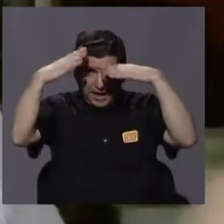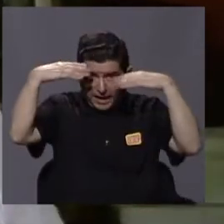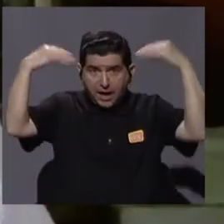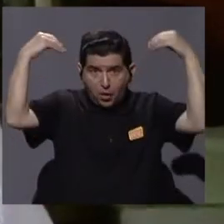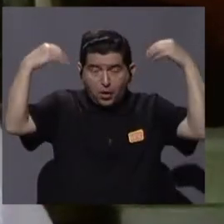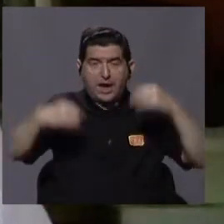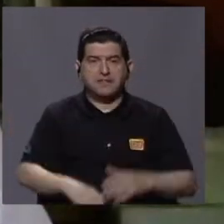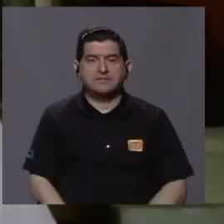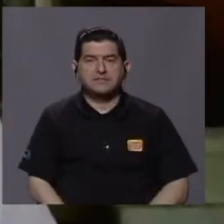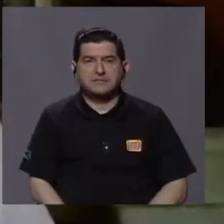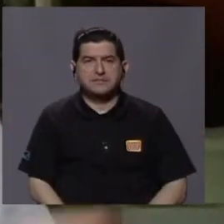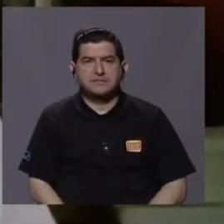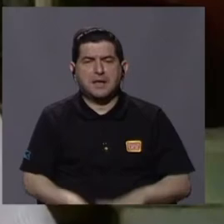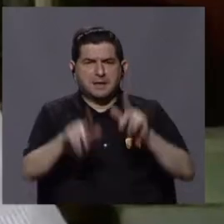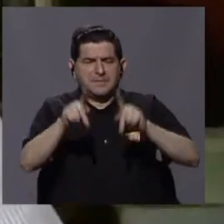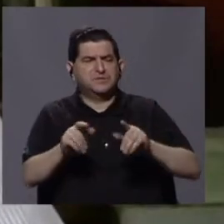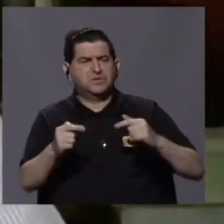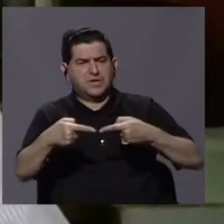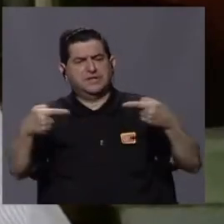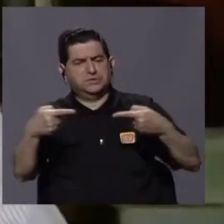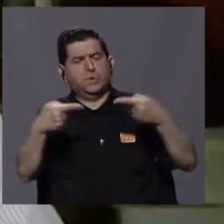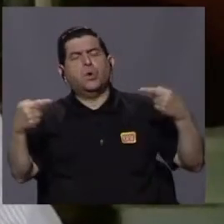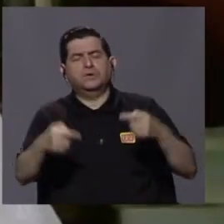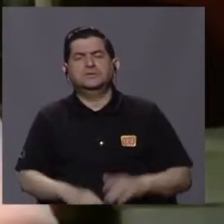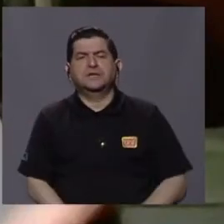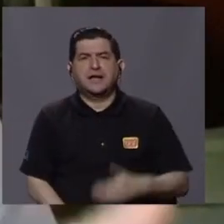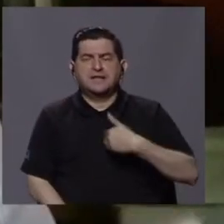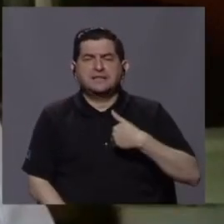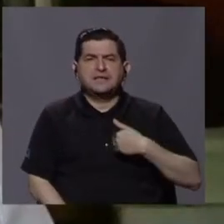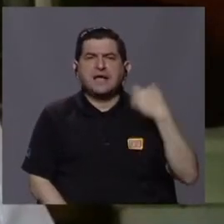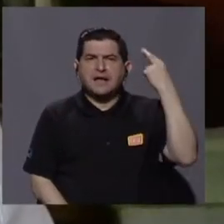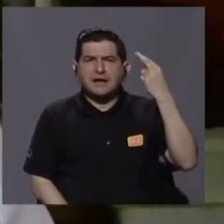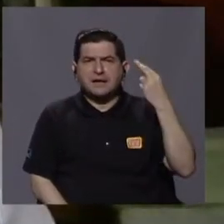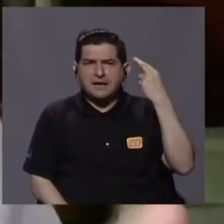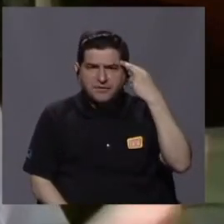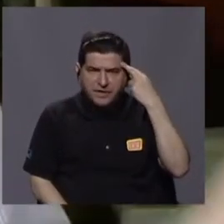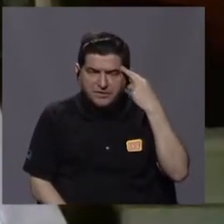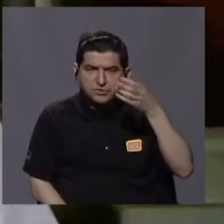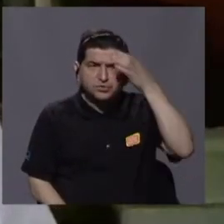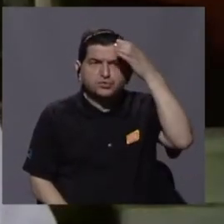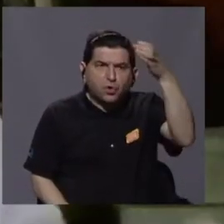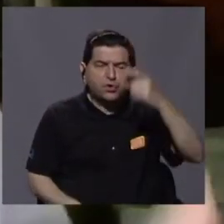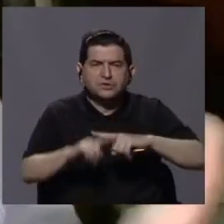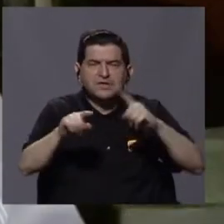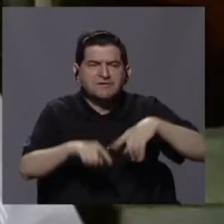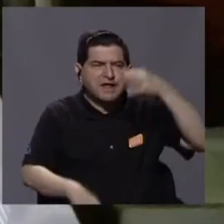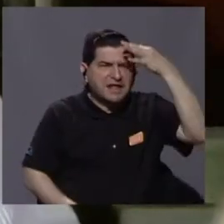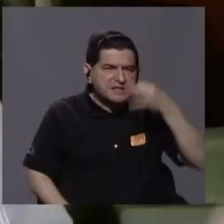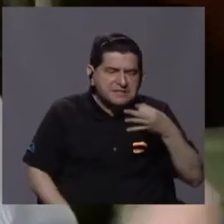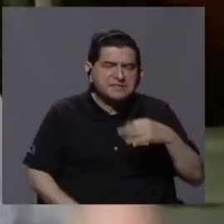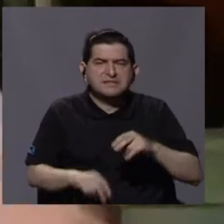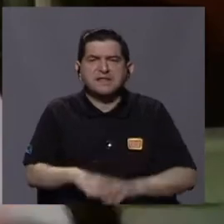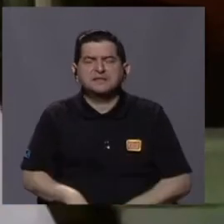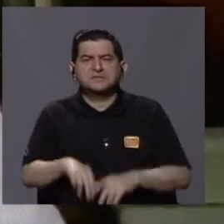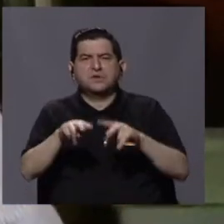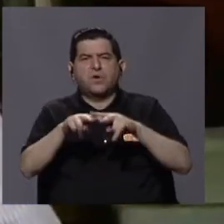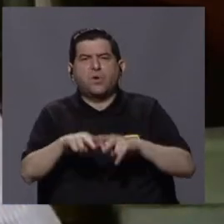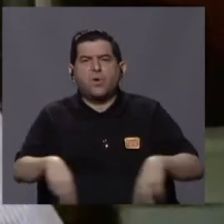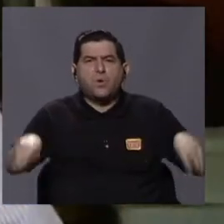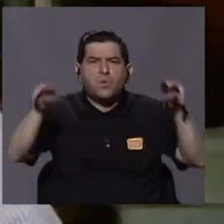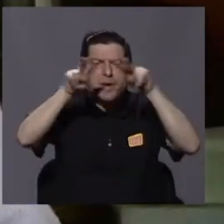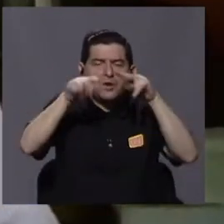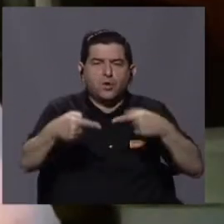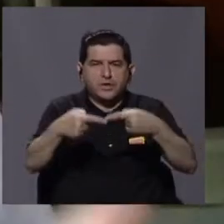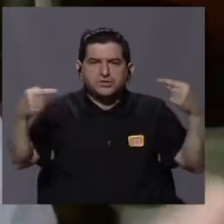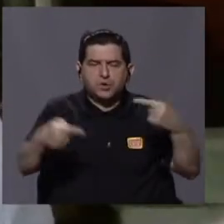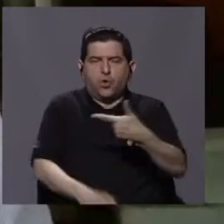ejemplo los protestantes se oponen a esto tiene raíces culturales una serie de creencias y de valores que impiden que se haga la vacuna